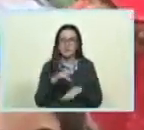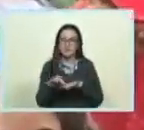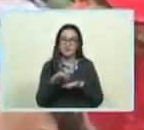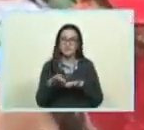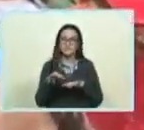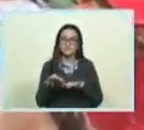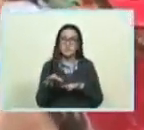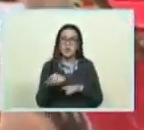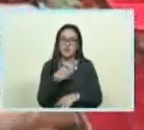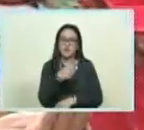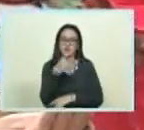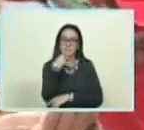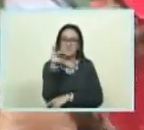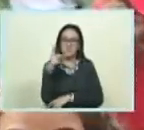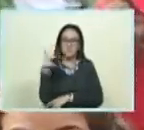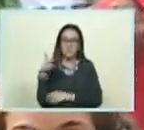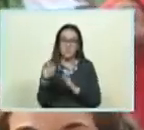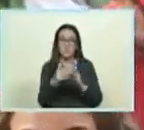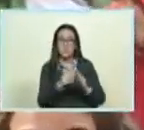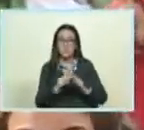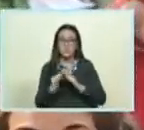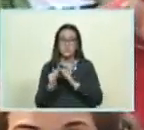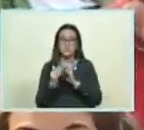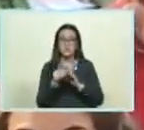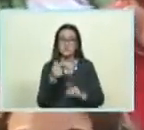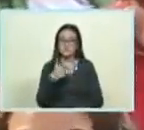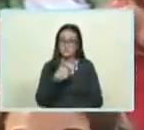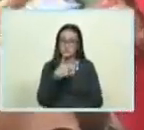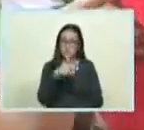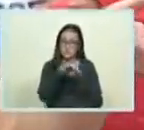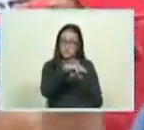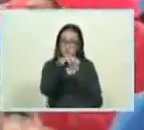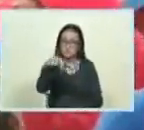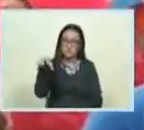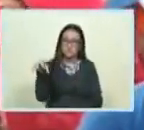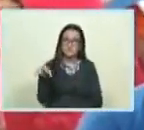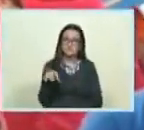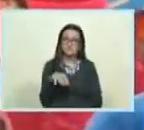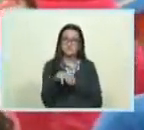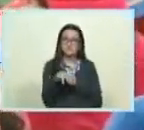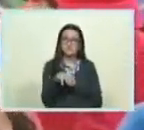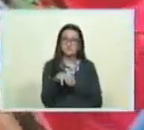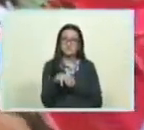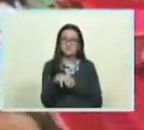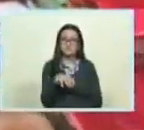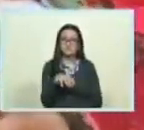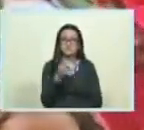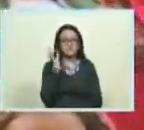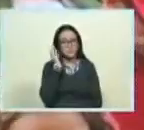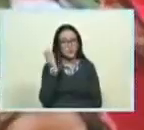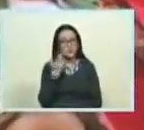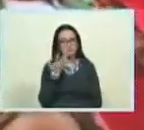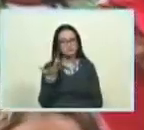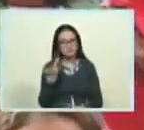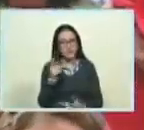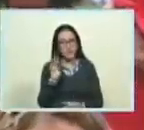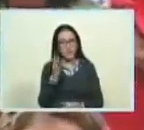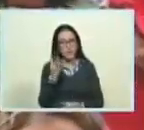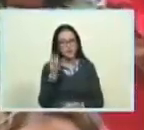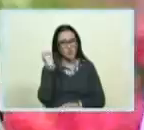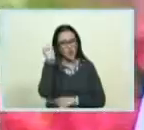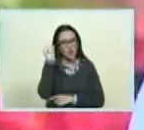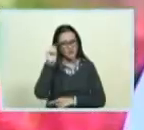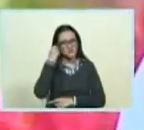municipal, parroquial, comunitaria, pero también sectorial. Y por eso Jennifer mencionaba algo importante. En este 4º Congreso de la